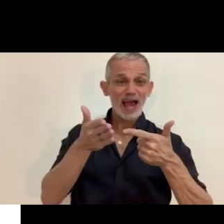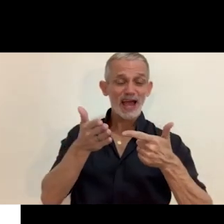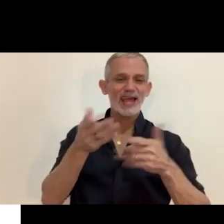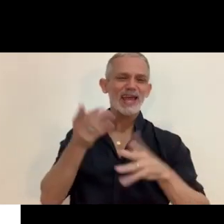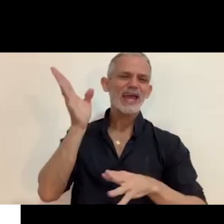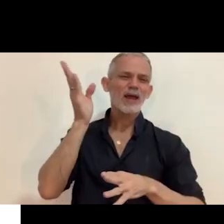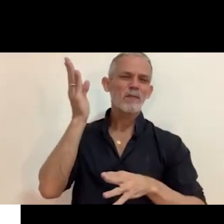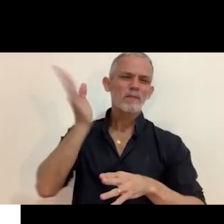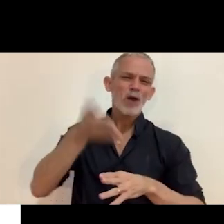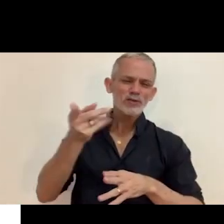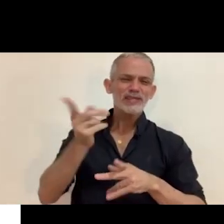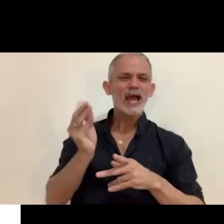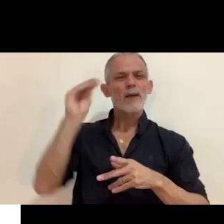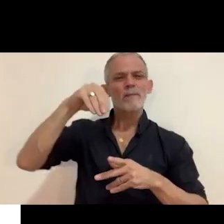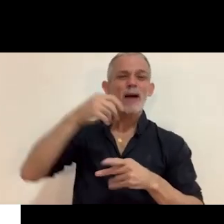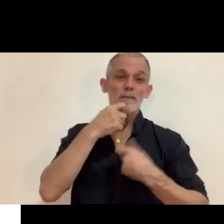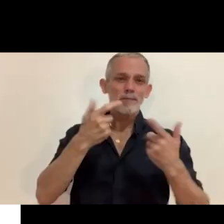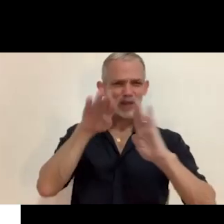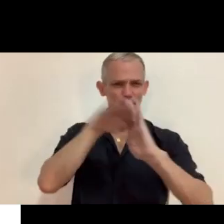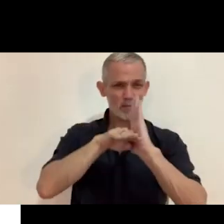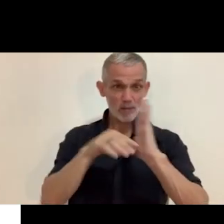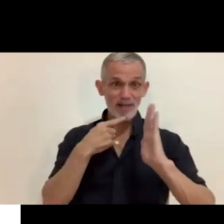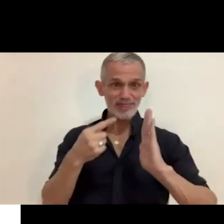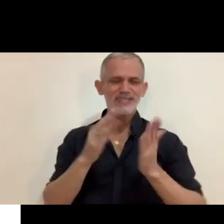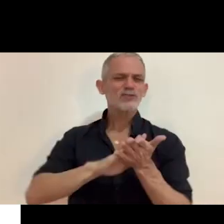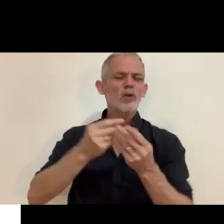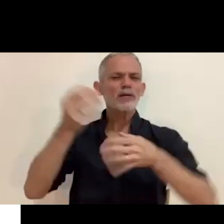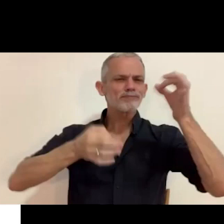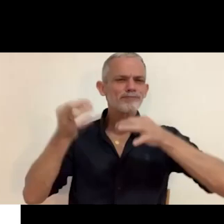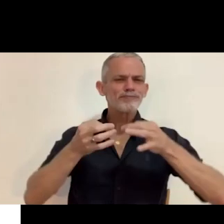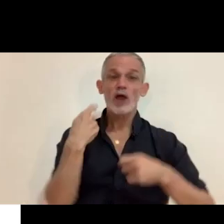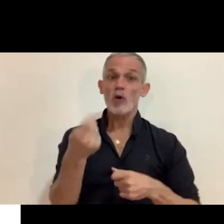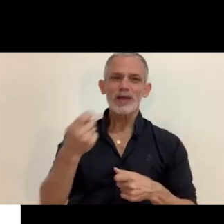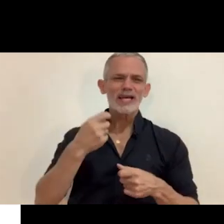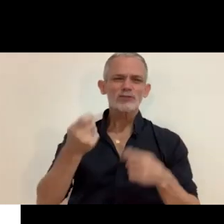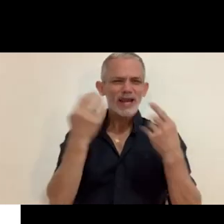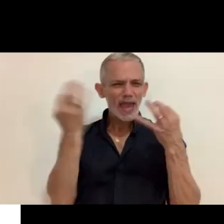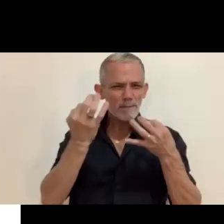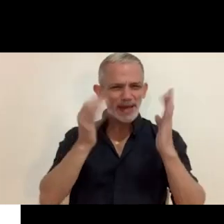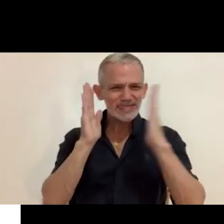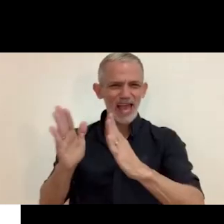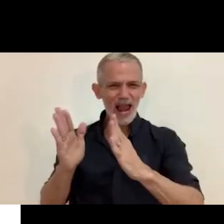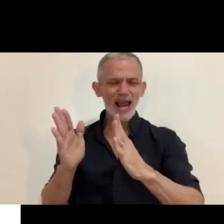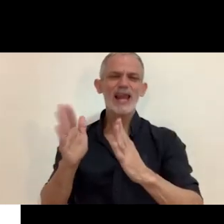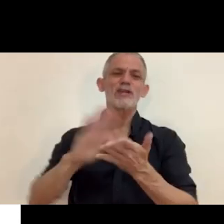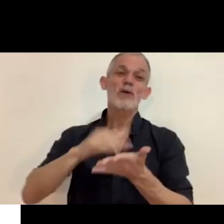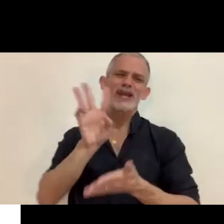alícuotas adicionales, como dice la norma, de regímenes previsionales diferenciales y especiales de seguridad